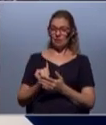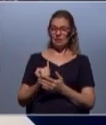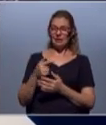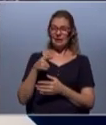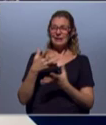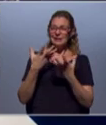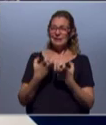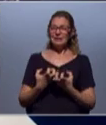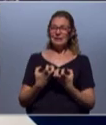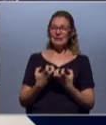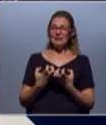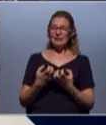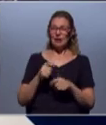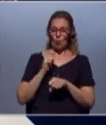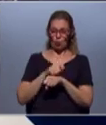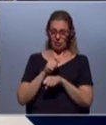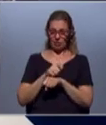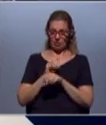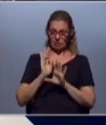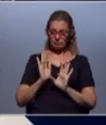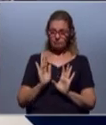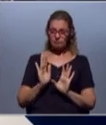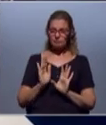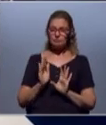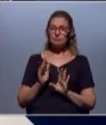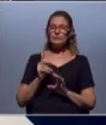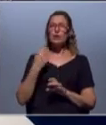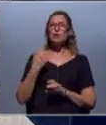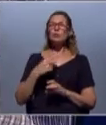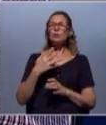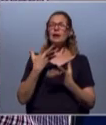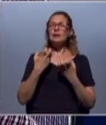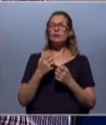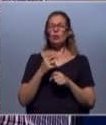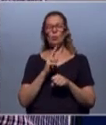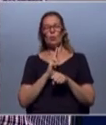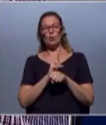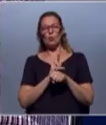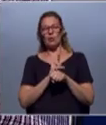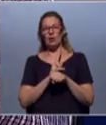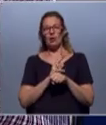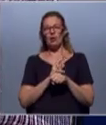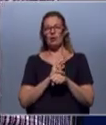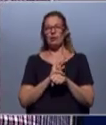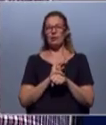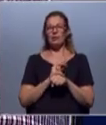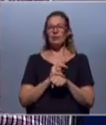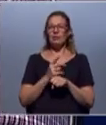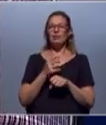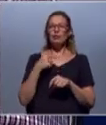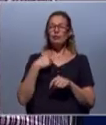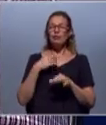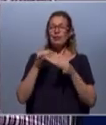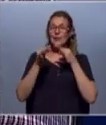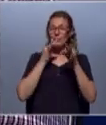él quiere someterse a la justicia decía o sea él nunca quiso ampararse en los fueros a lo que yo le explicaba